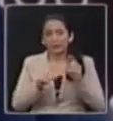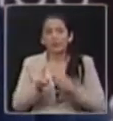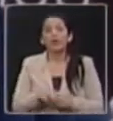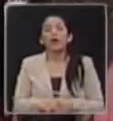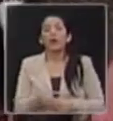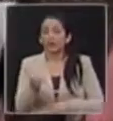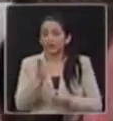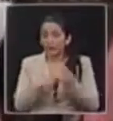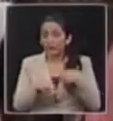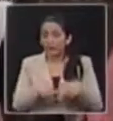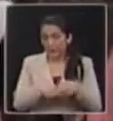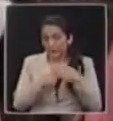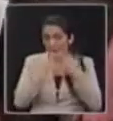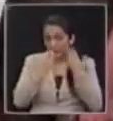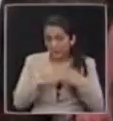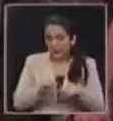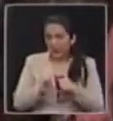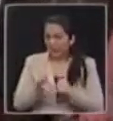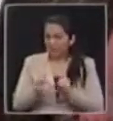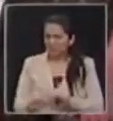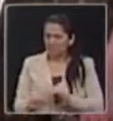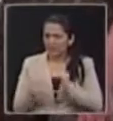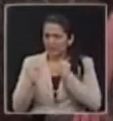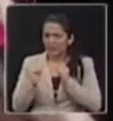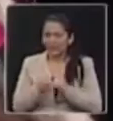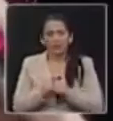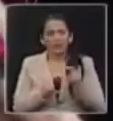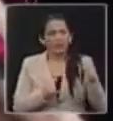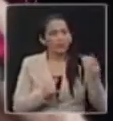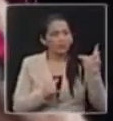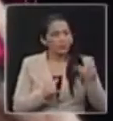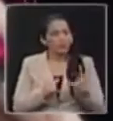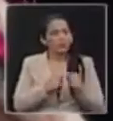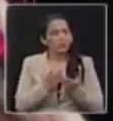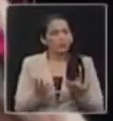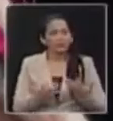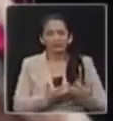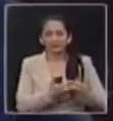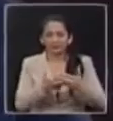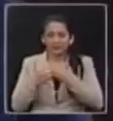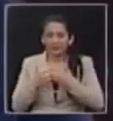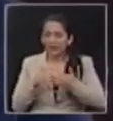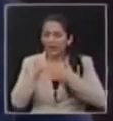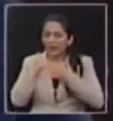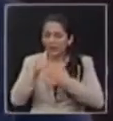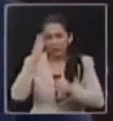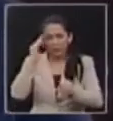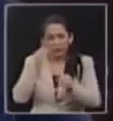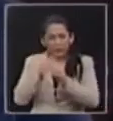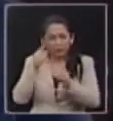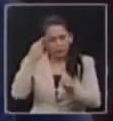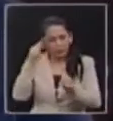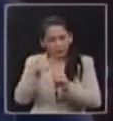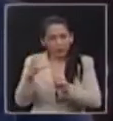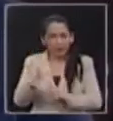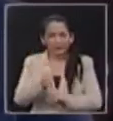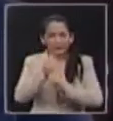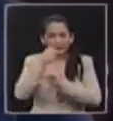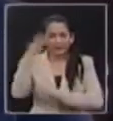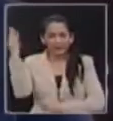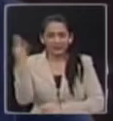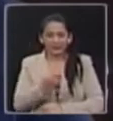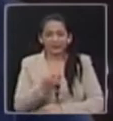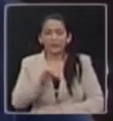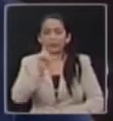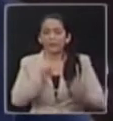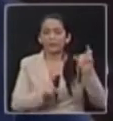y su mercado objetivo, creando lazos fuertes, duraderos y rentables. La gente que quiera aprender un poco